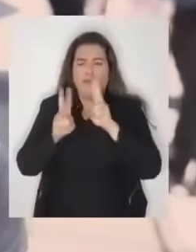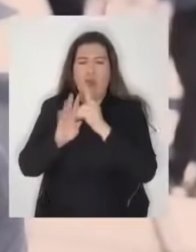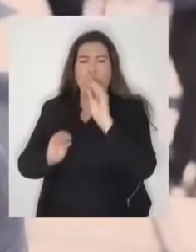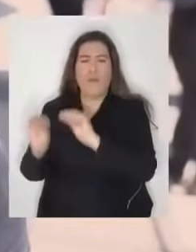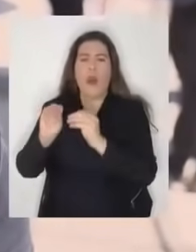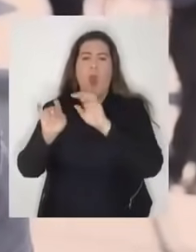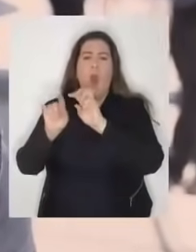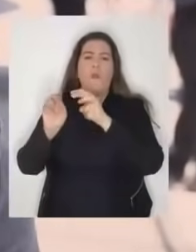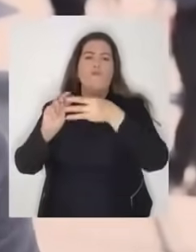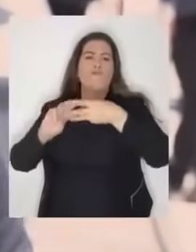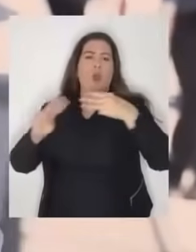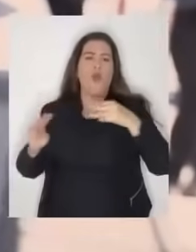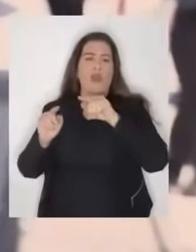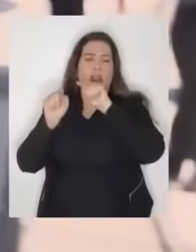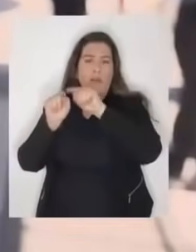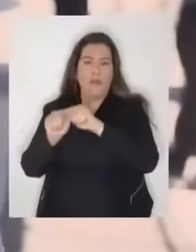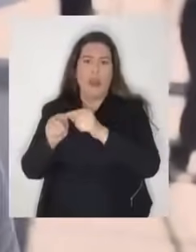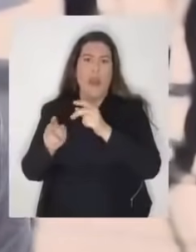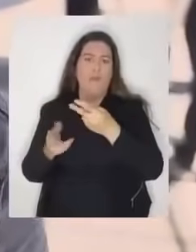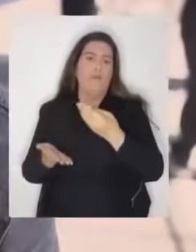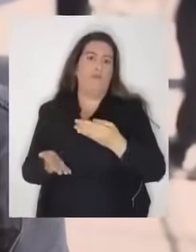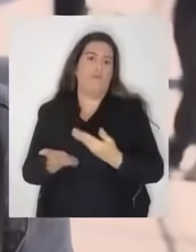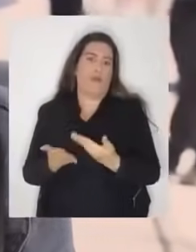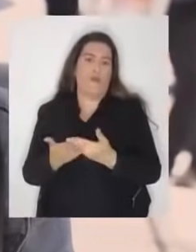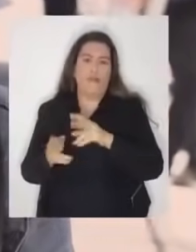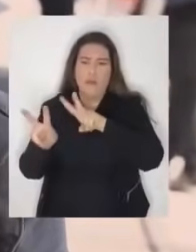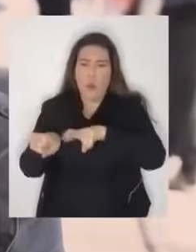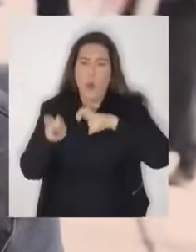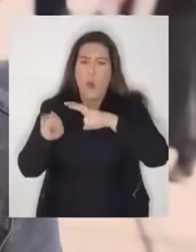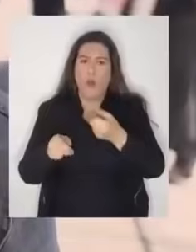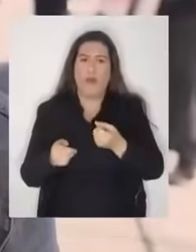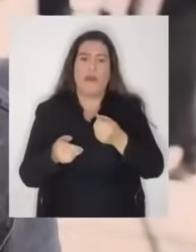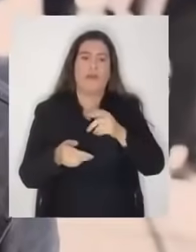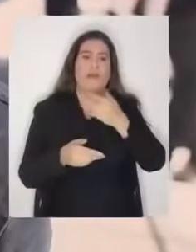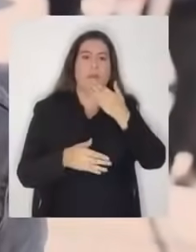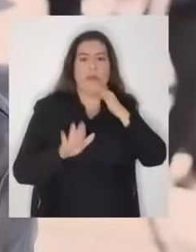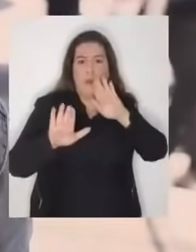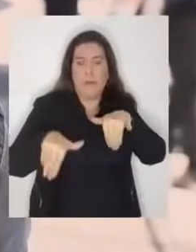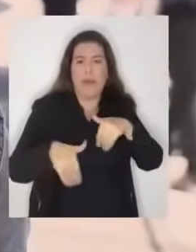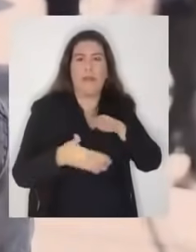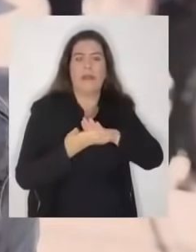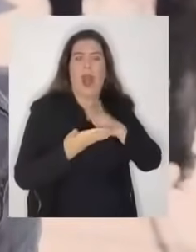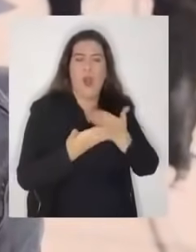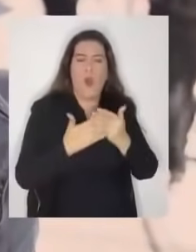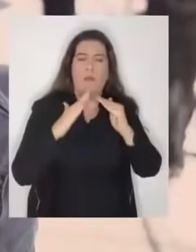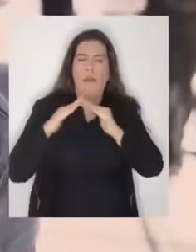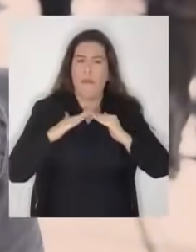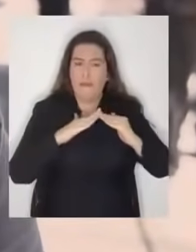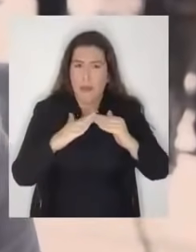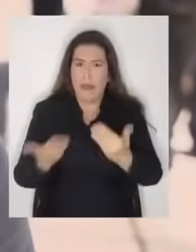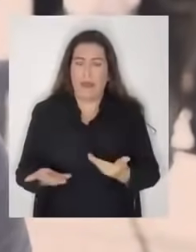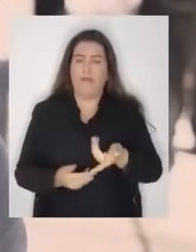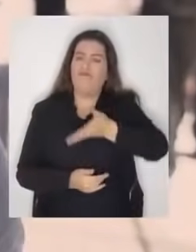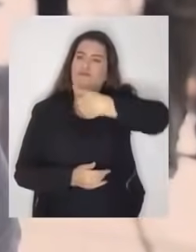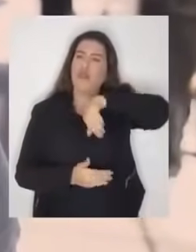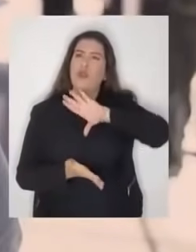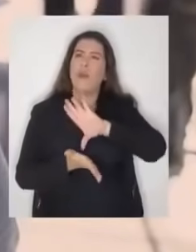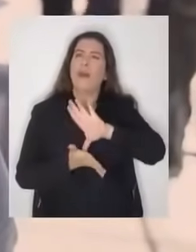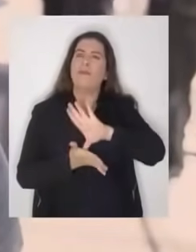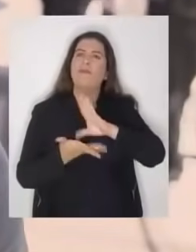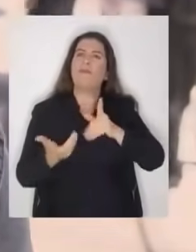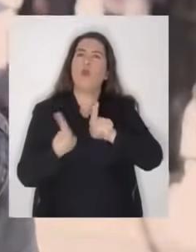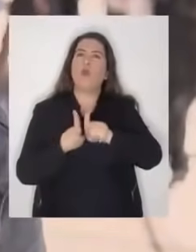que ha permitido el lucro en la educación. Eso lo extrapolamos a salud, vivienda, finalmente nuestro país se ha transformado en